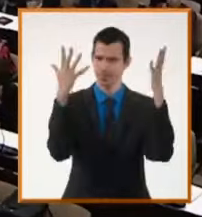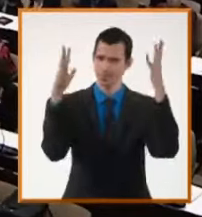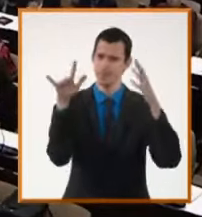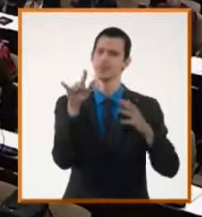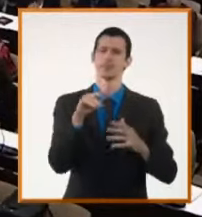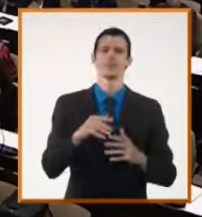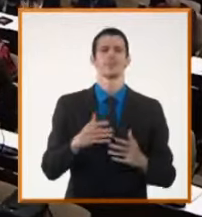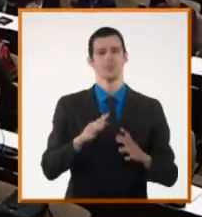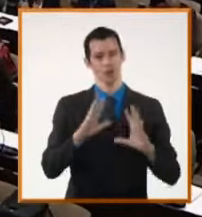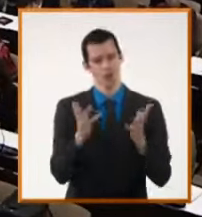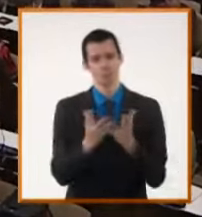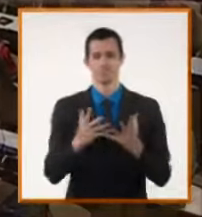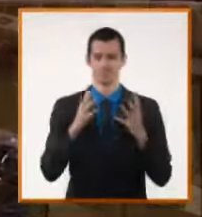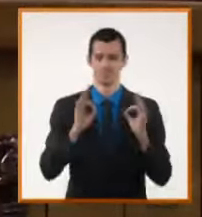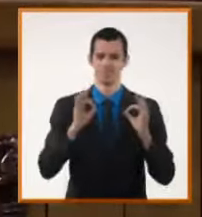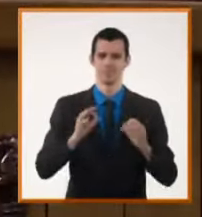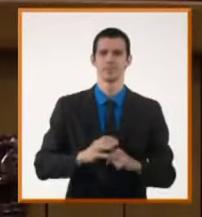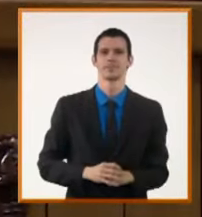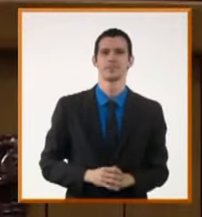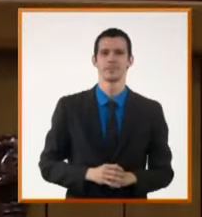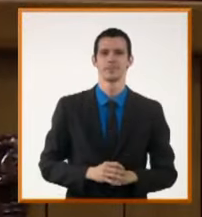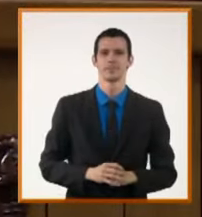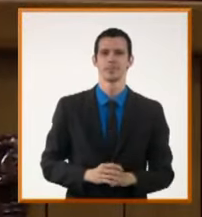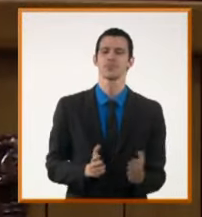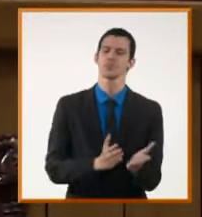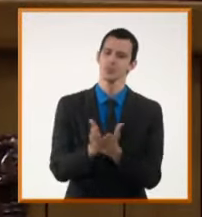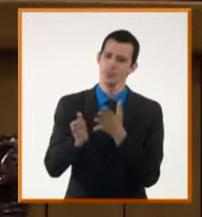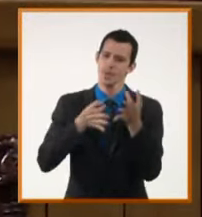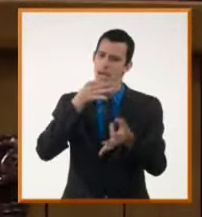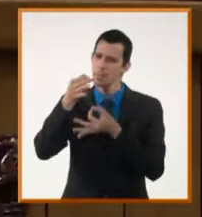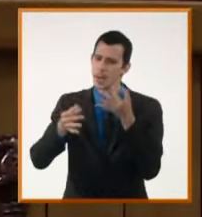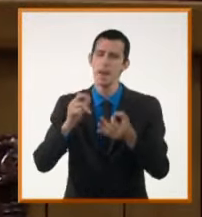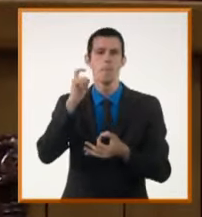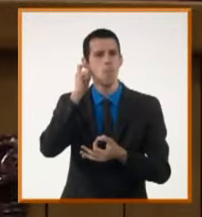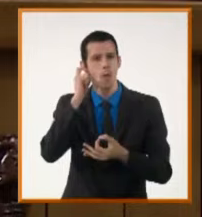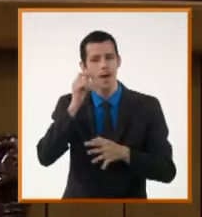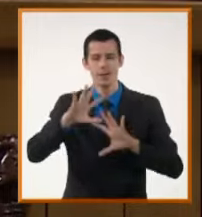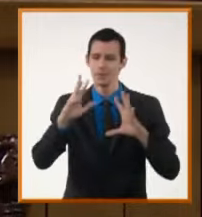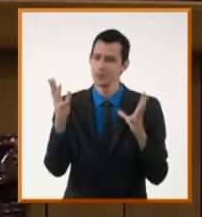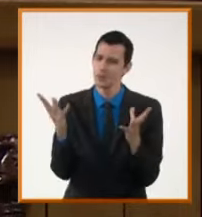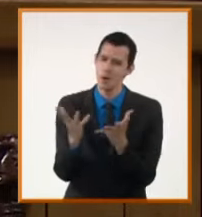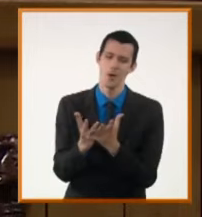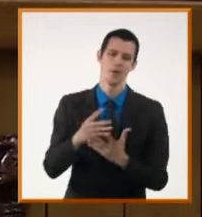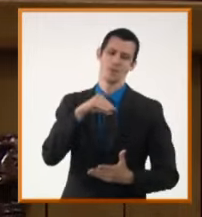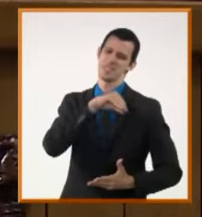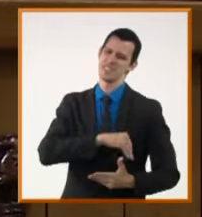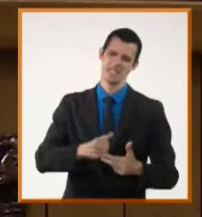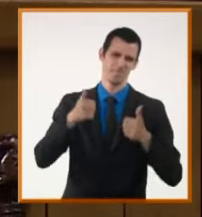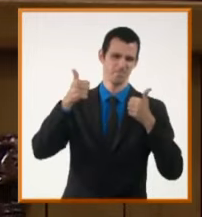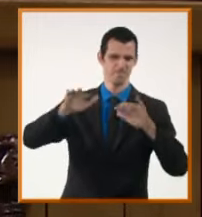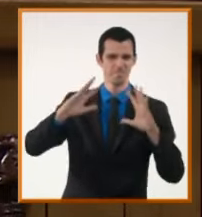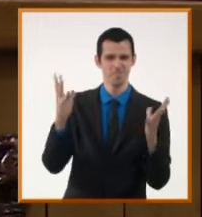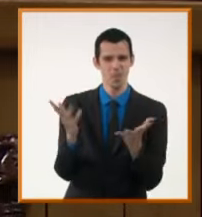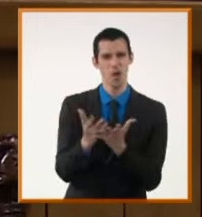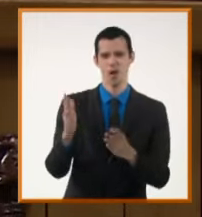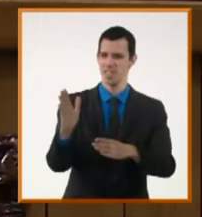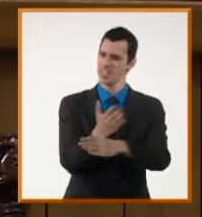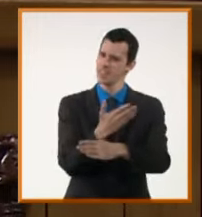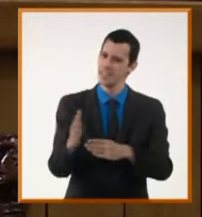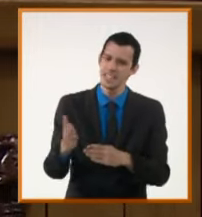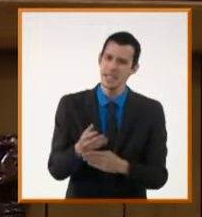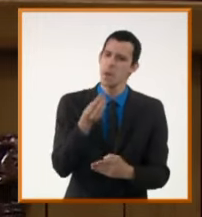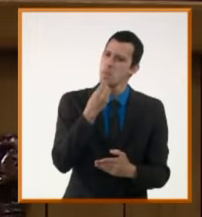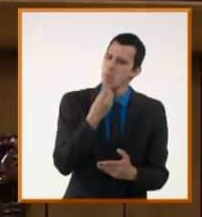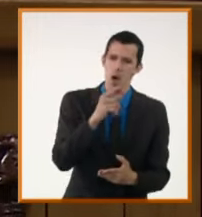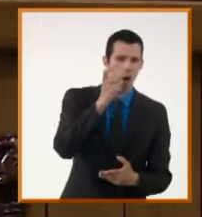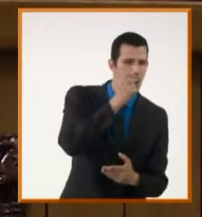Y que nuestras mujeres sigan con ese logro de la revolución, donde no hay diferencia de oportunidades entre